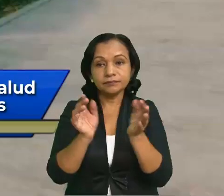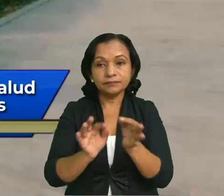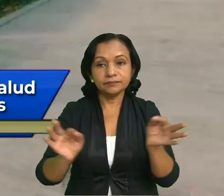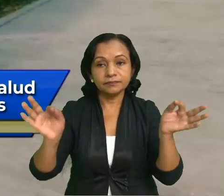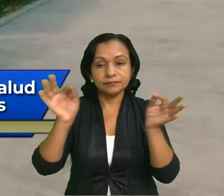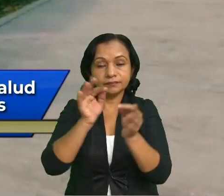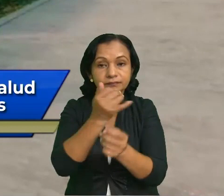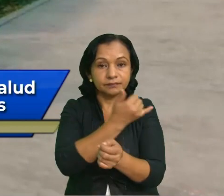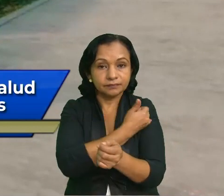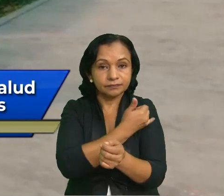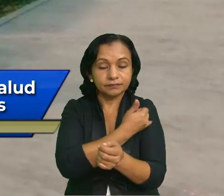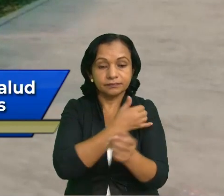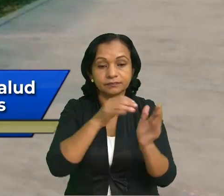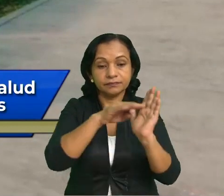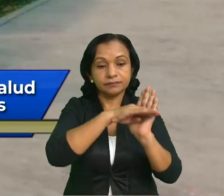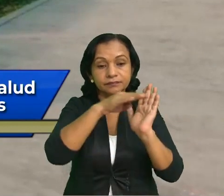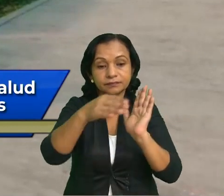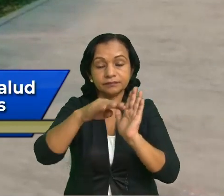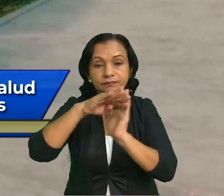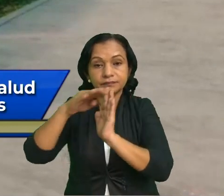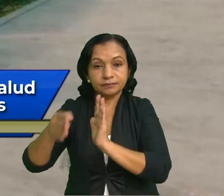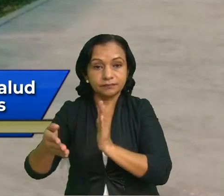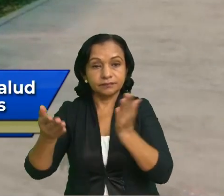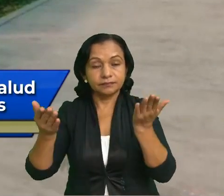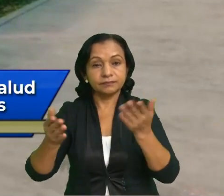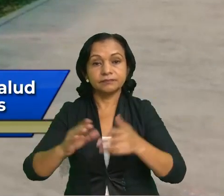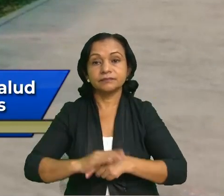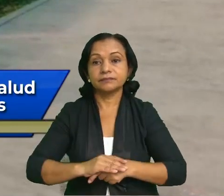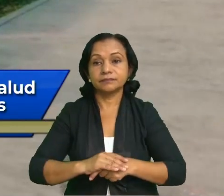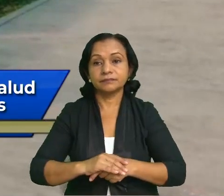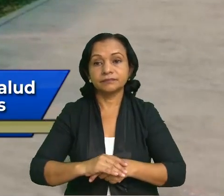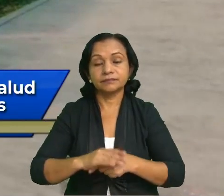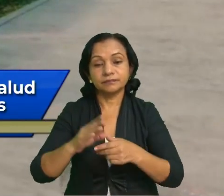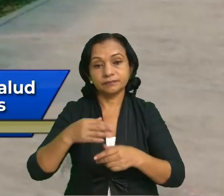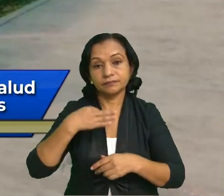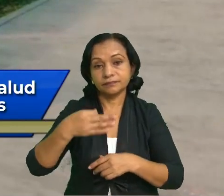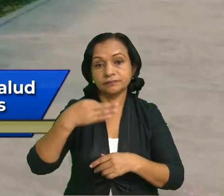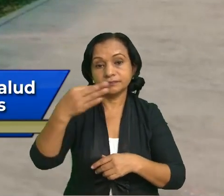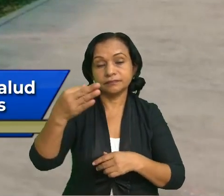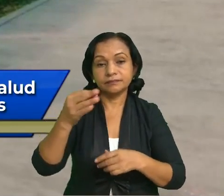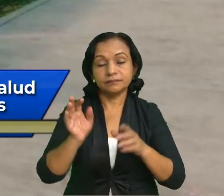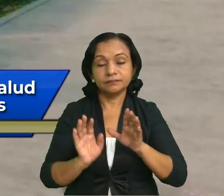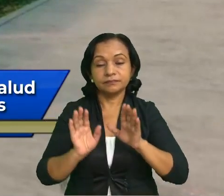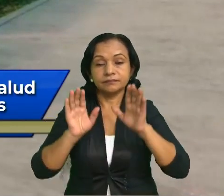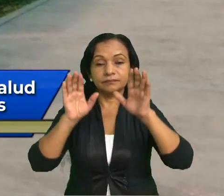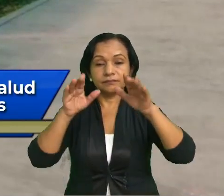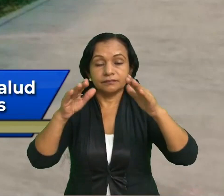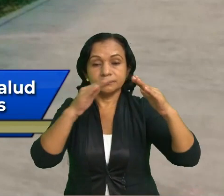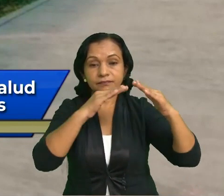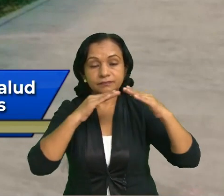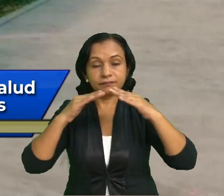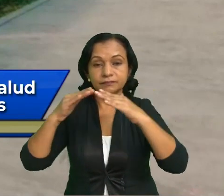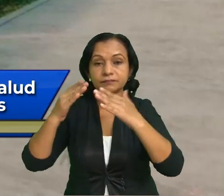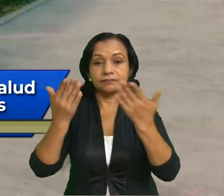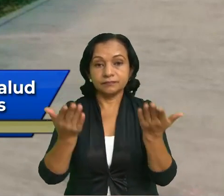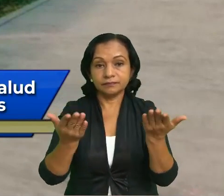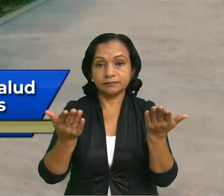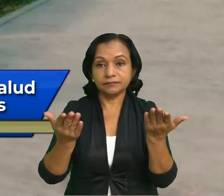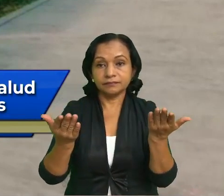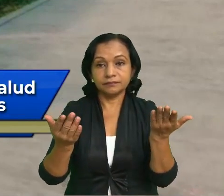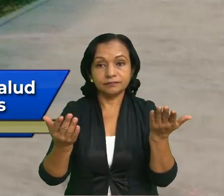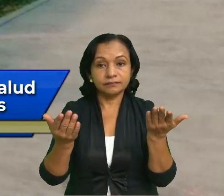hospital esa cantidad de camas de nivel de resolución no aquí el futuro del hospital de leo que el oscar danilo rosales creo que